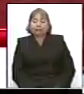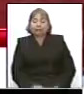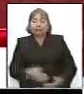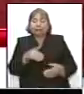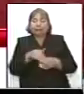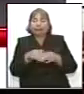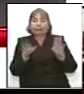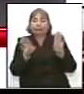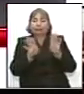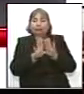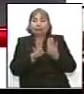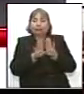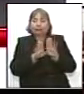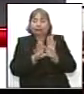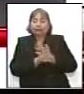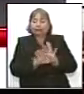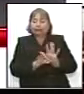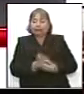Votación cerrada.